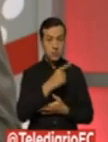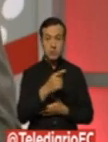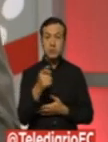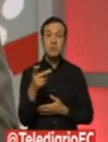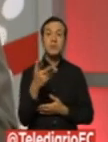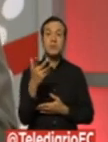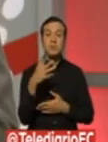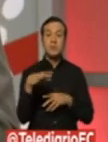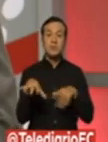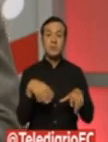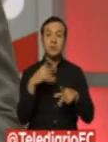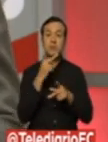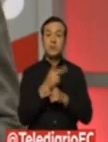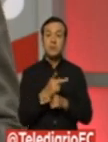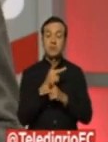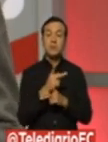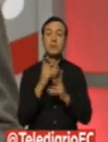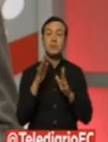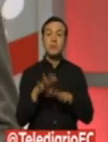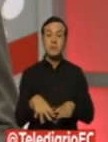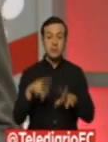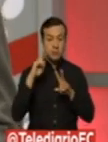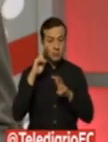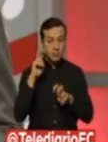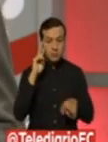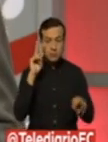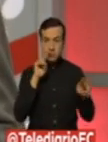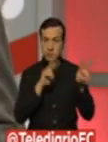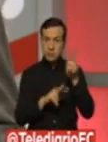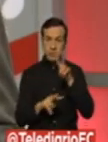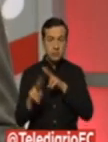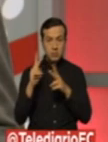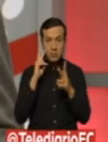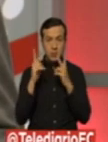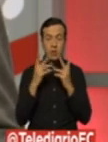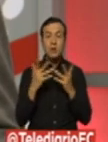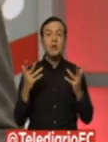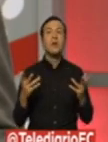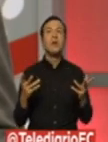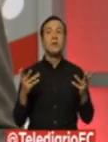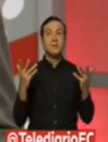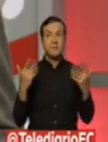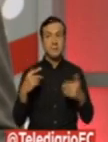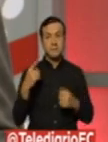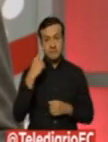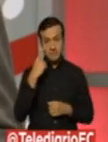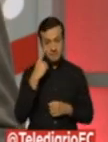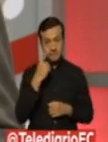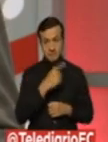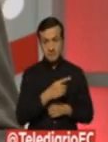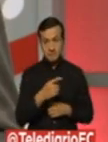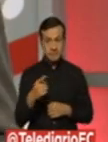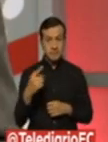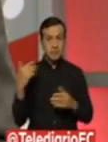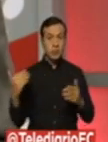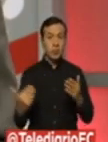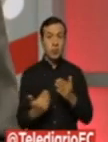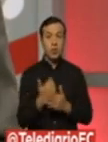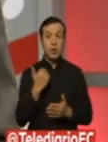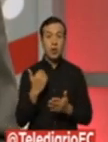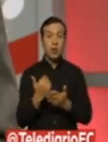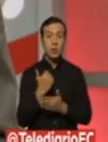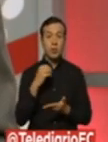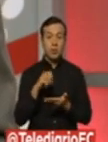hicieron acciones de protección pero en las investigaciones realizadas se determinó o se detectó una nueva especie de